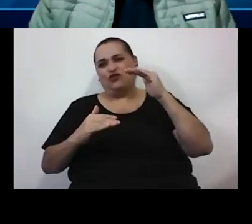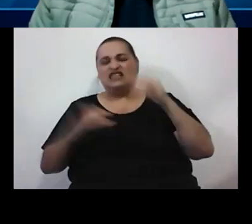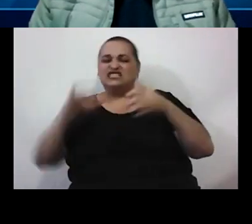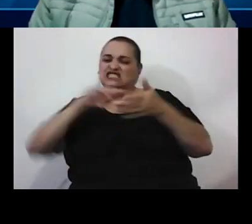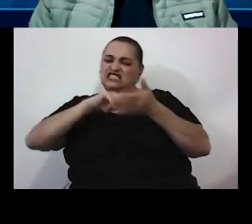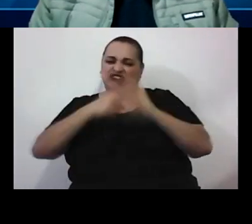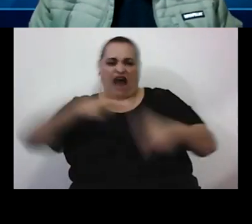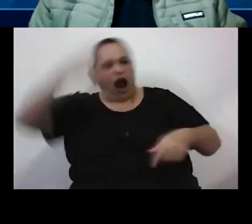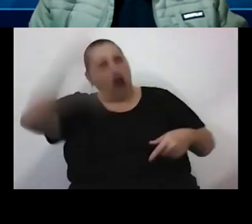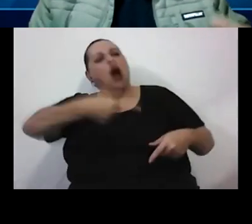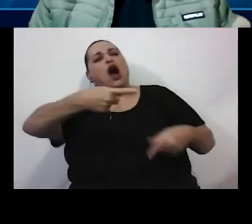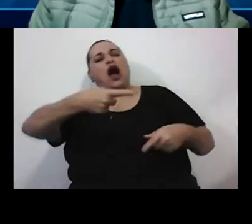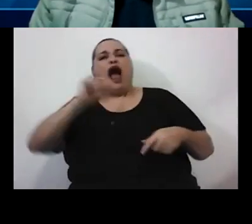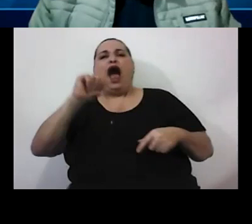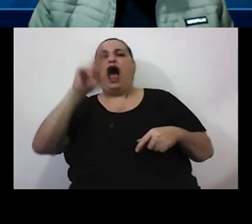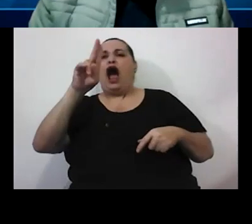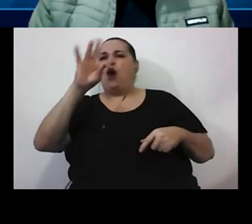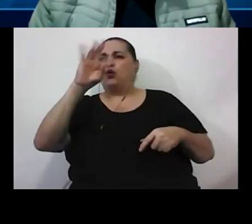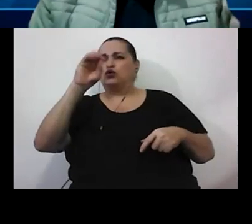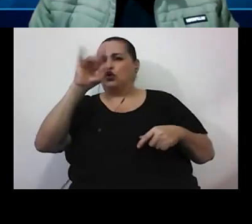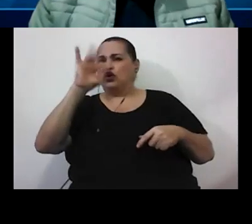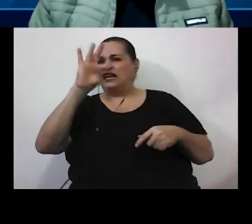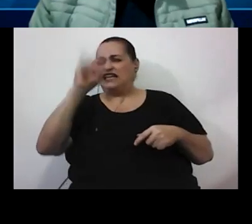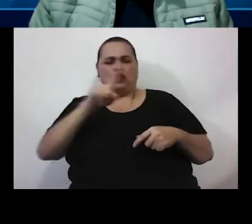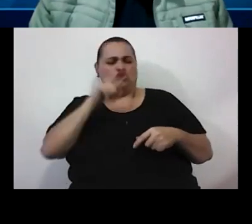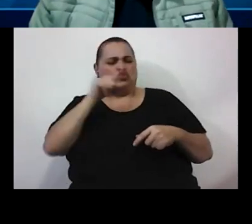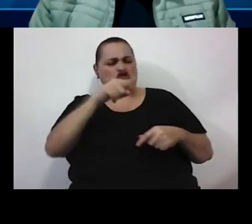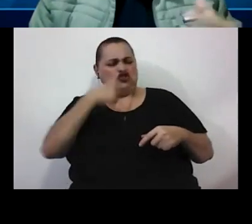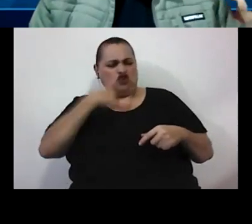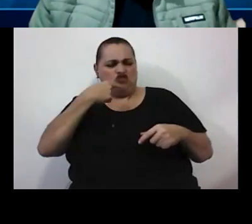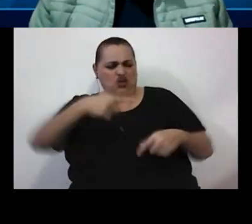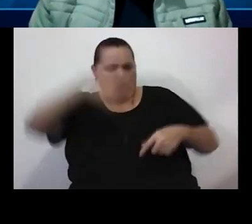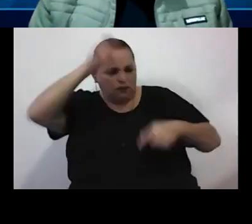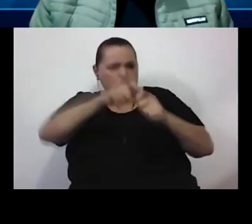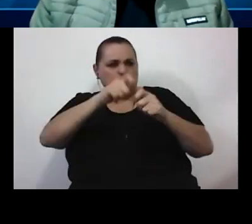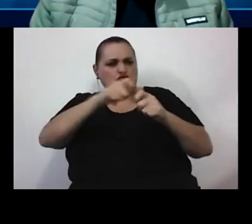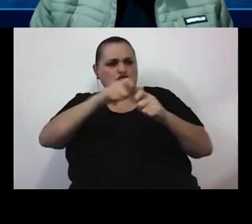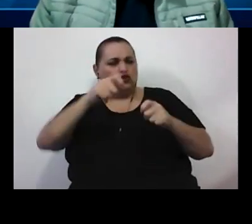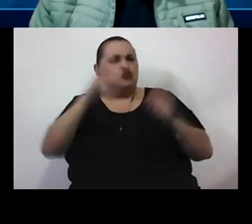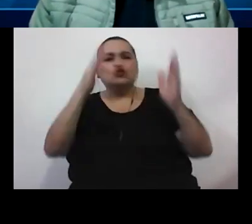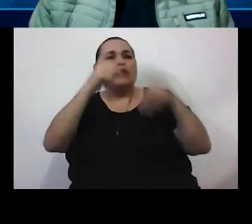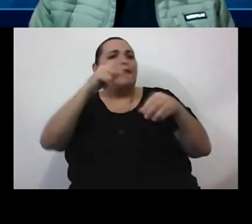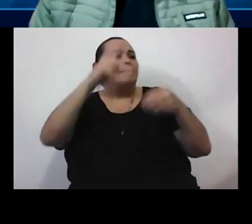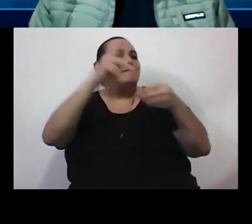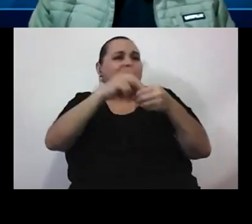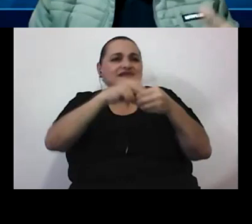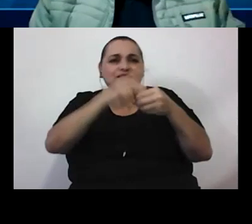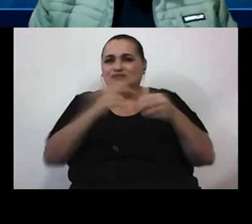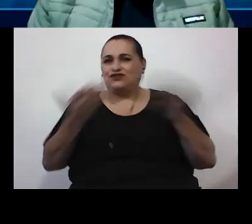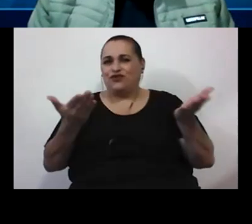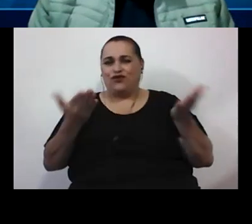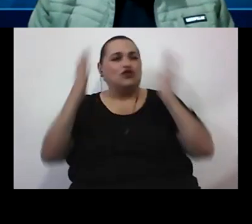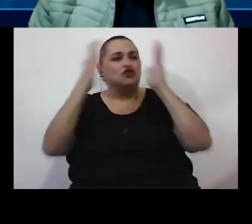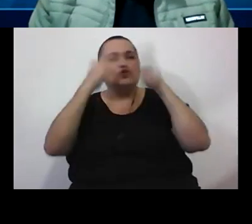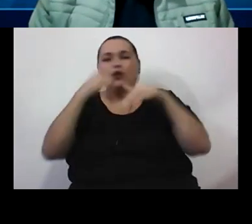autoritarios, seríamos las cosas son así y punto, son como yo digo. Entonces no hay participación, no hay